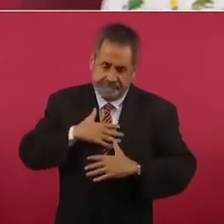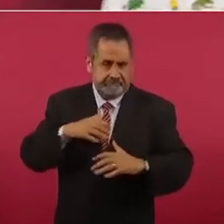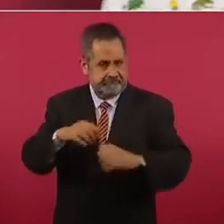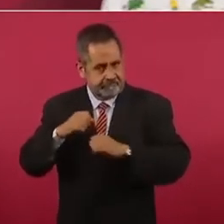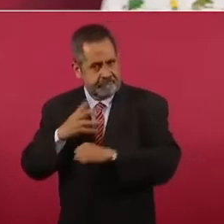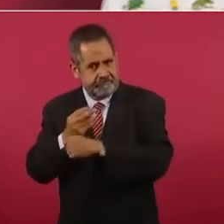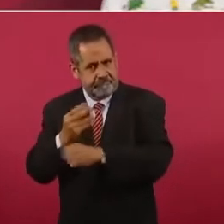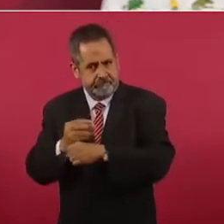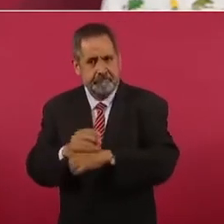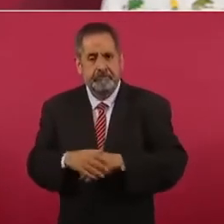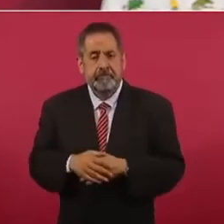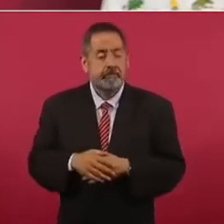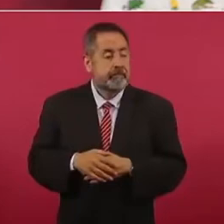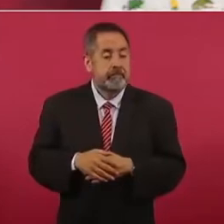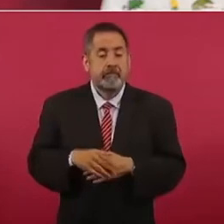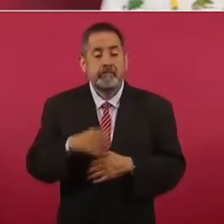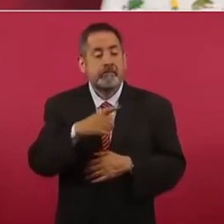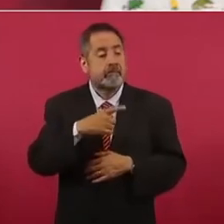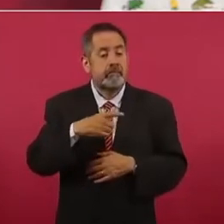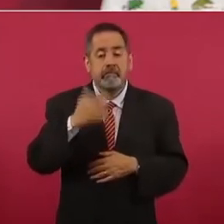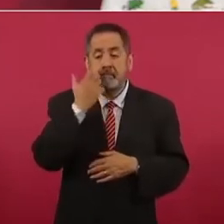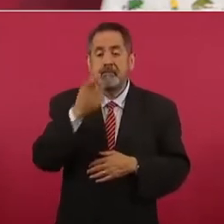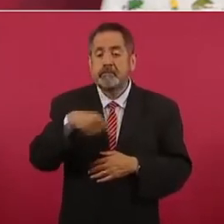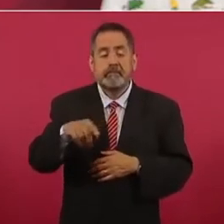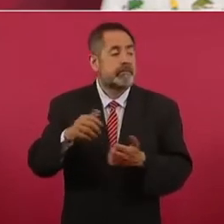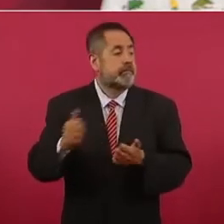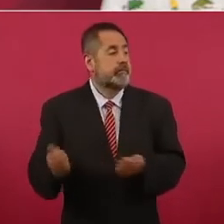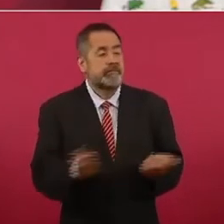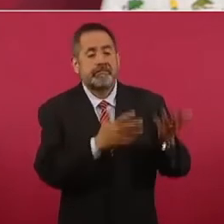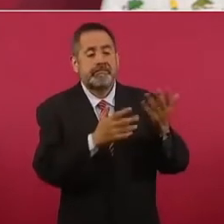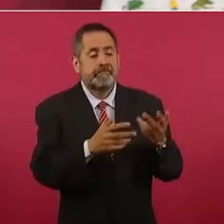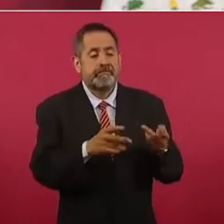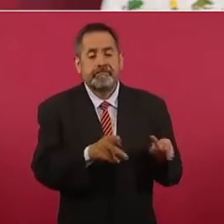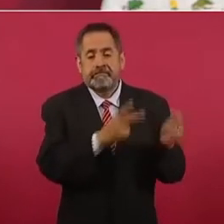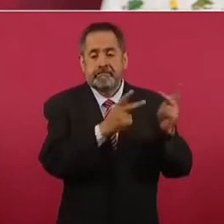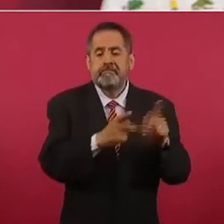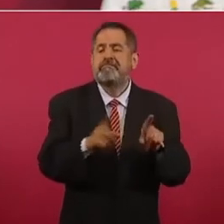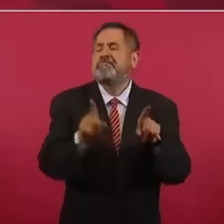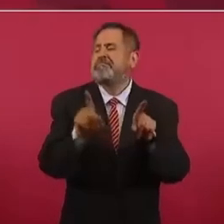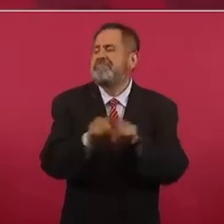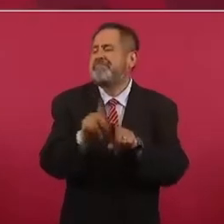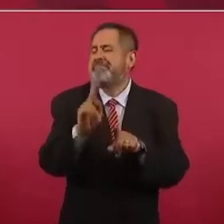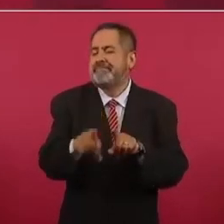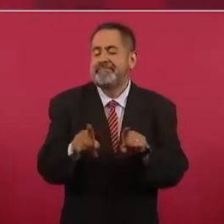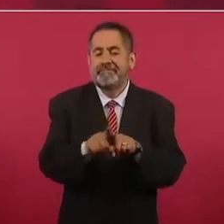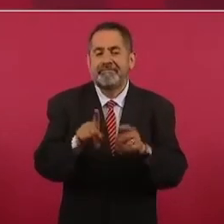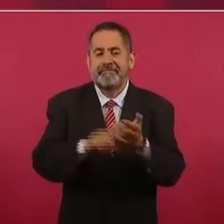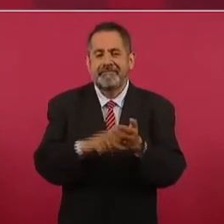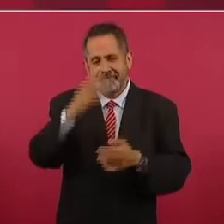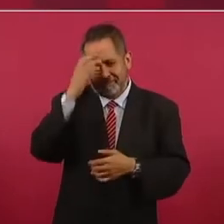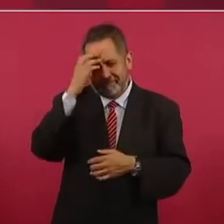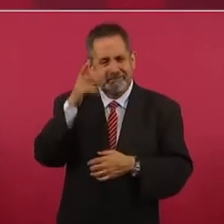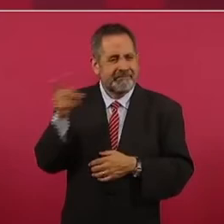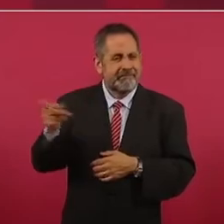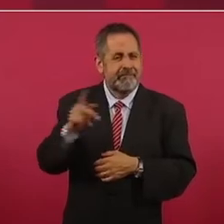y dejando todo como lo hicieron con la